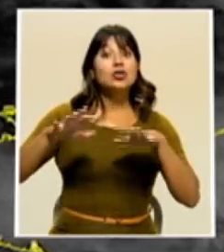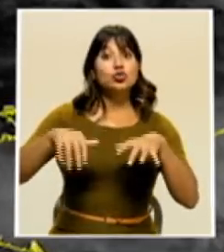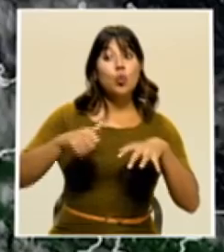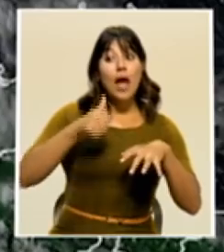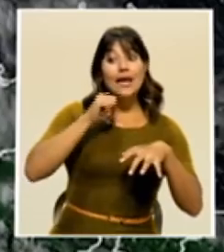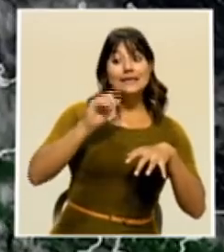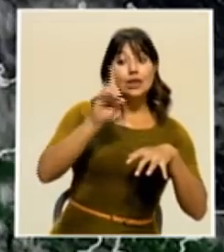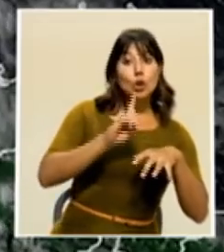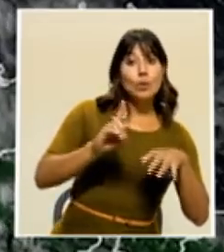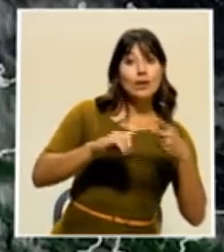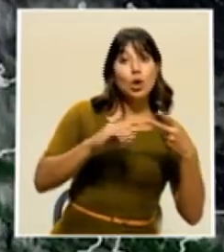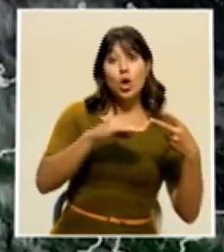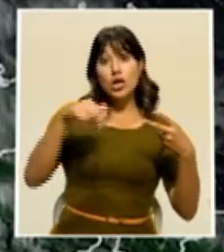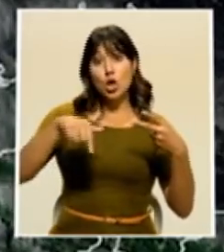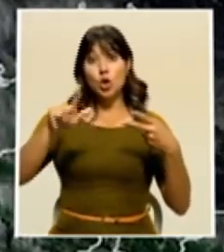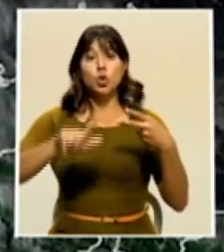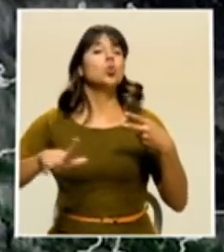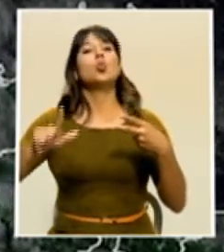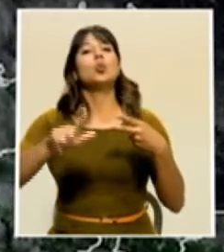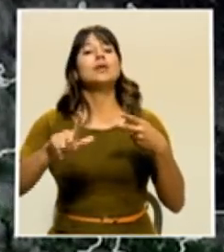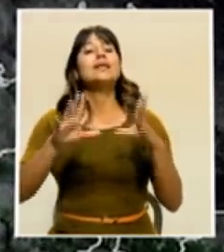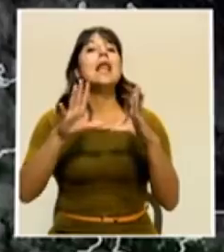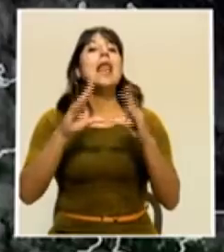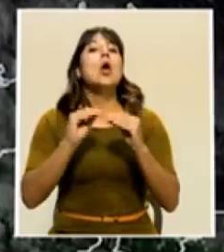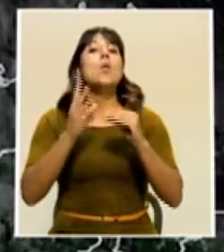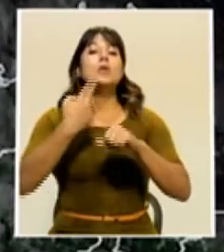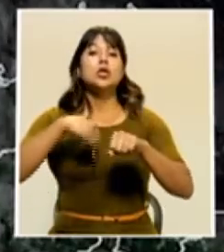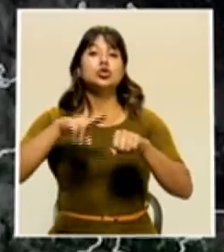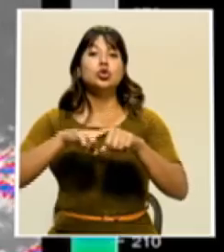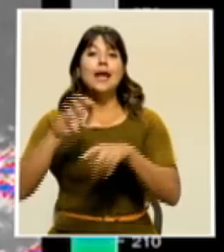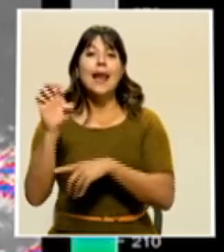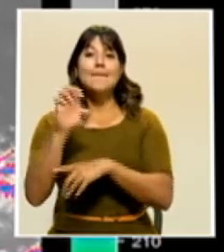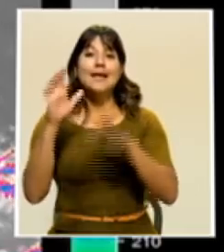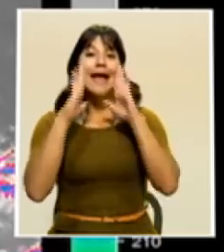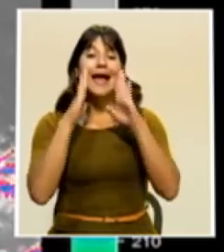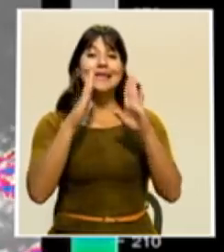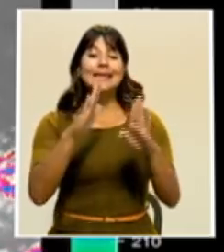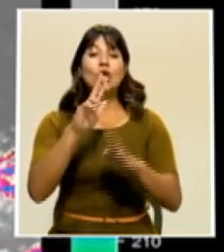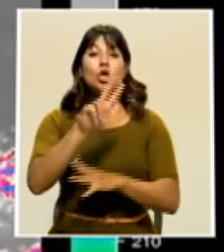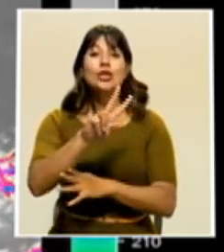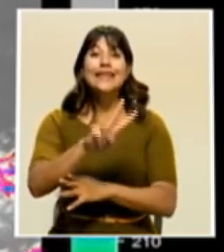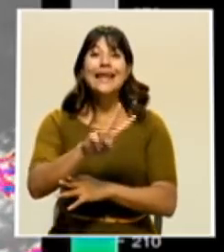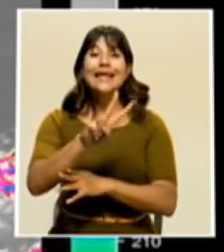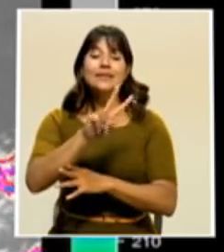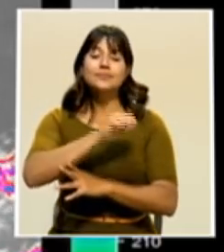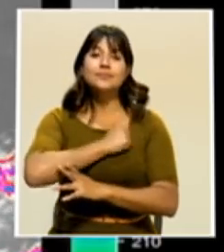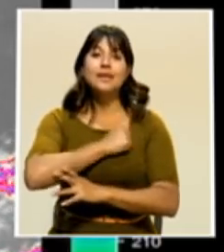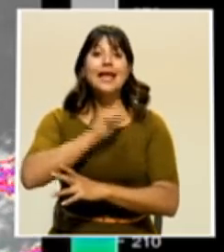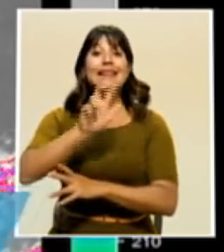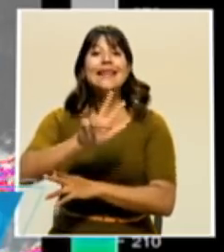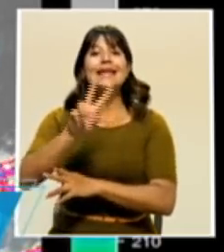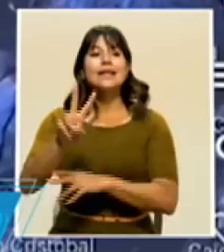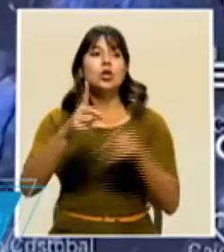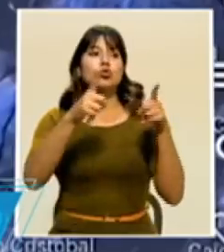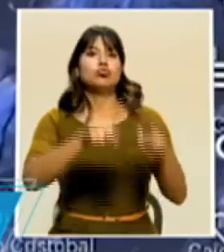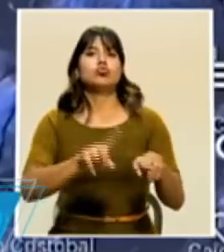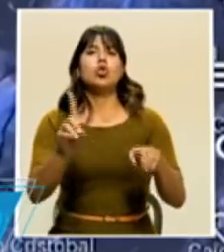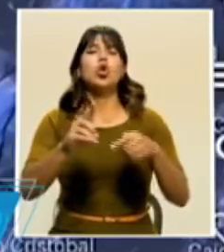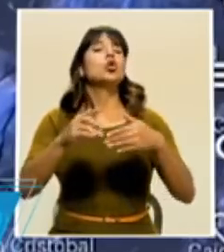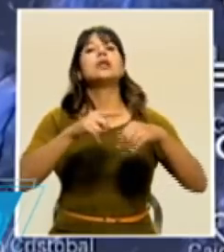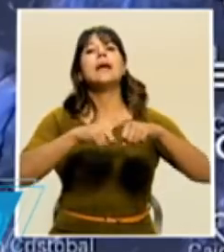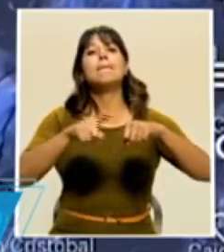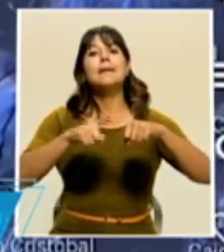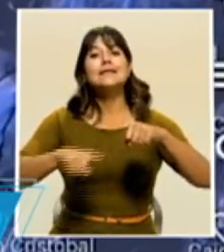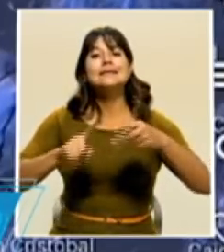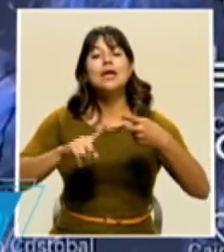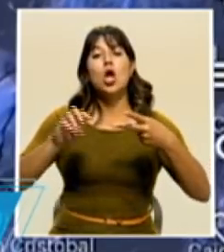domingo y este lunes, la Comisión Nacional de Emergencias atendió 32 incidentes por inundaciones en Pérez Celedón, Osa,